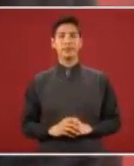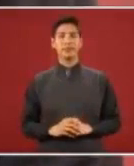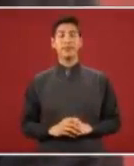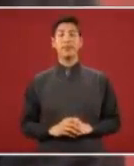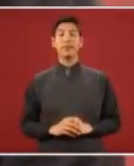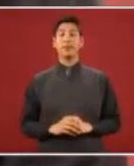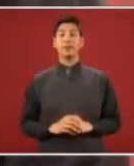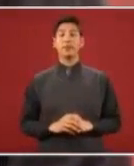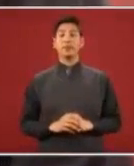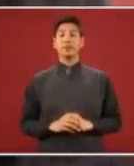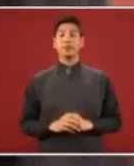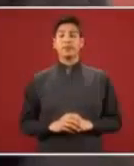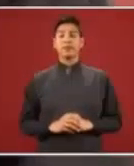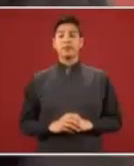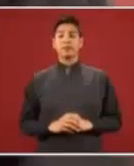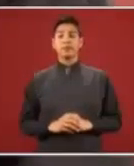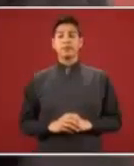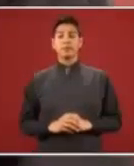Son,